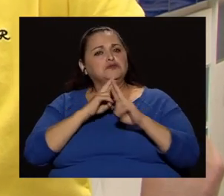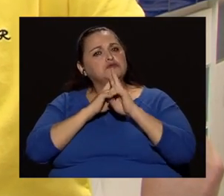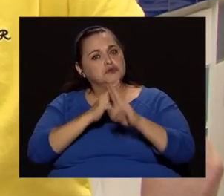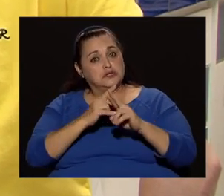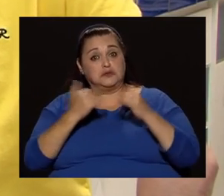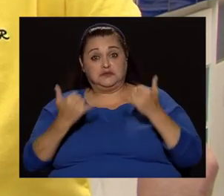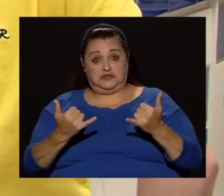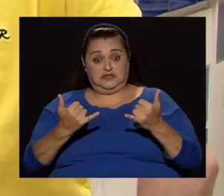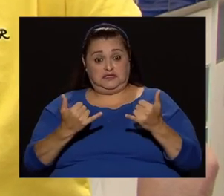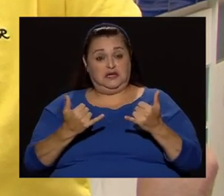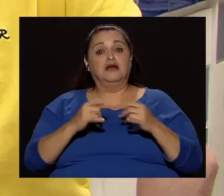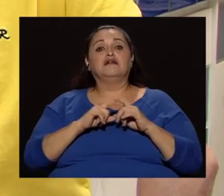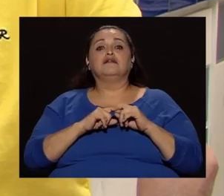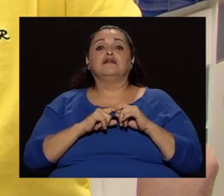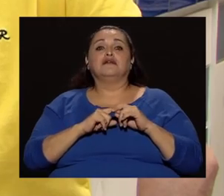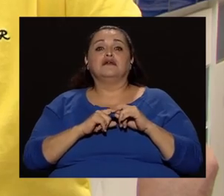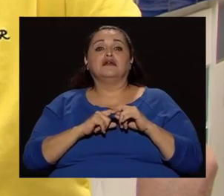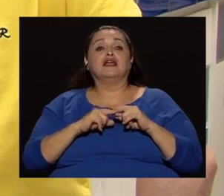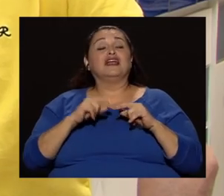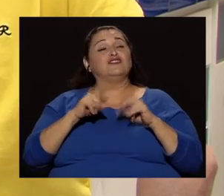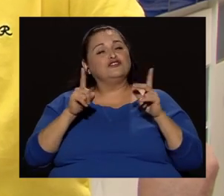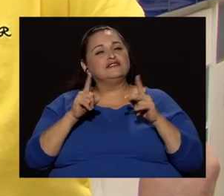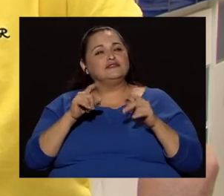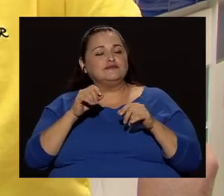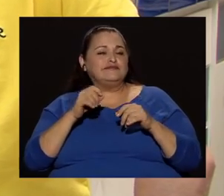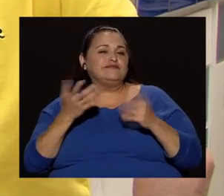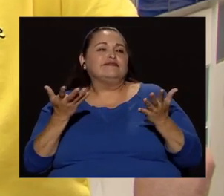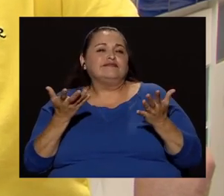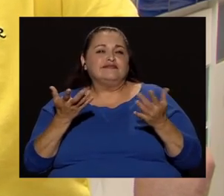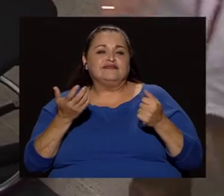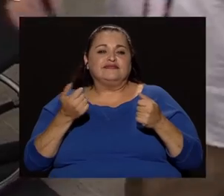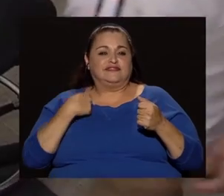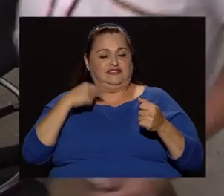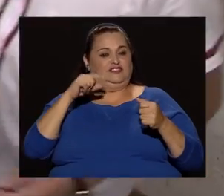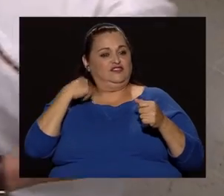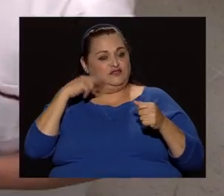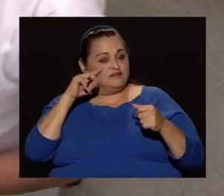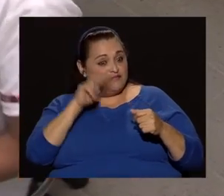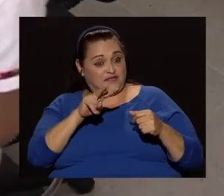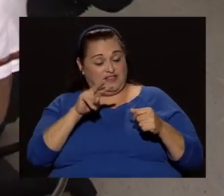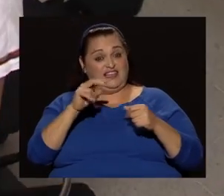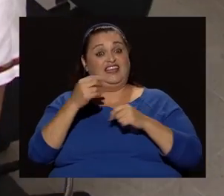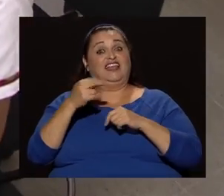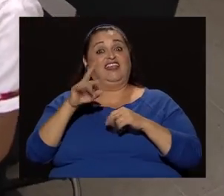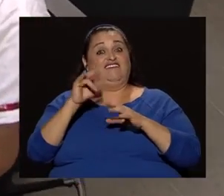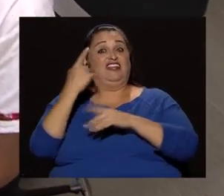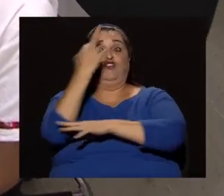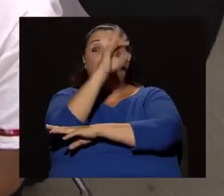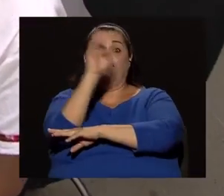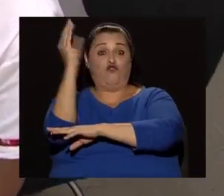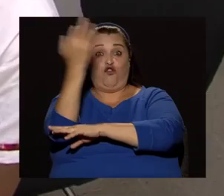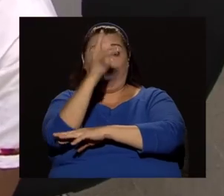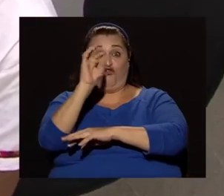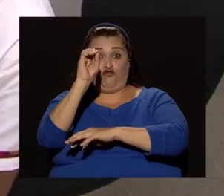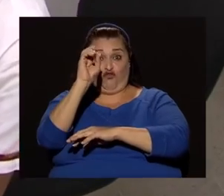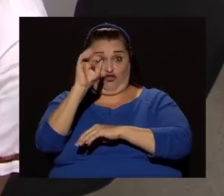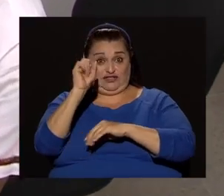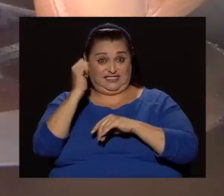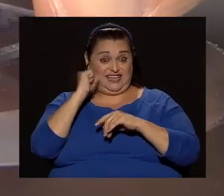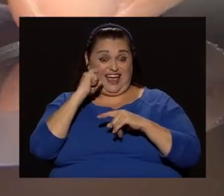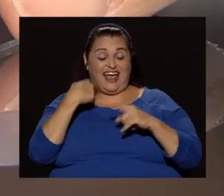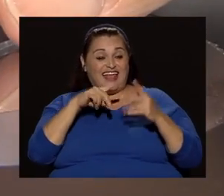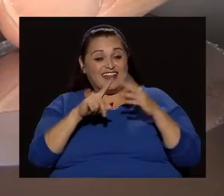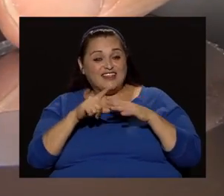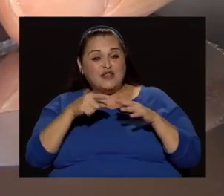las plantas que consume esta especie de mono, nos servía para el proyecto. En este caso, hemos hecho ya un